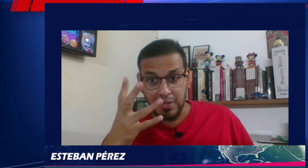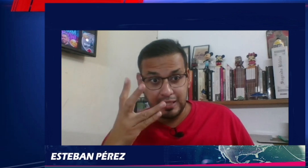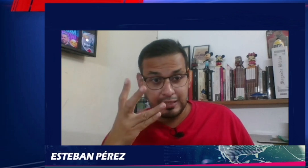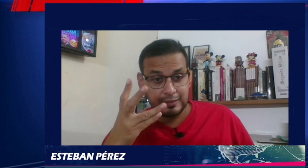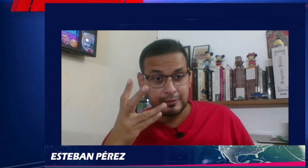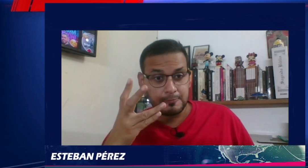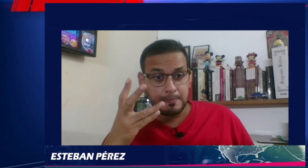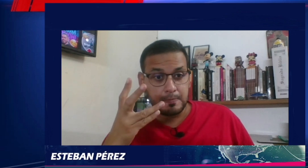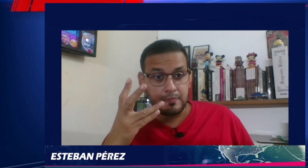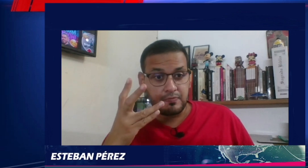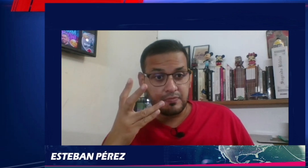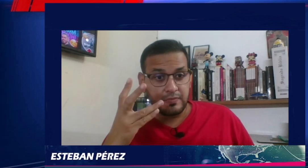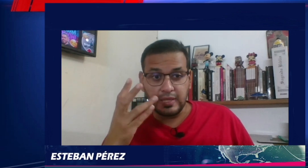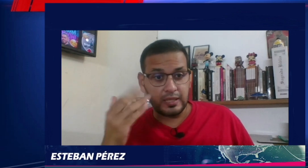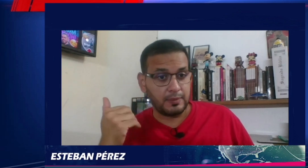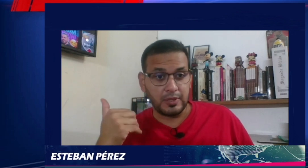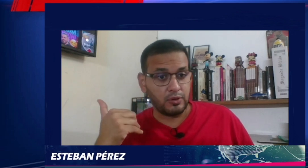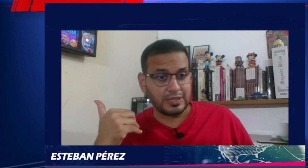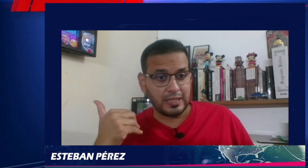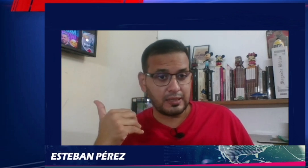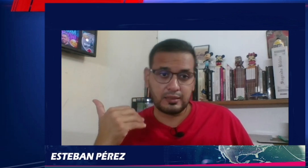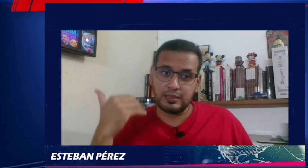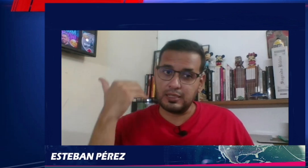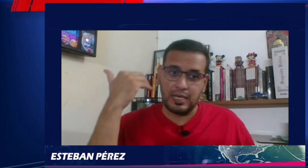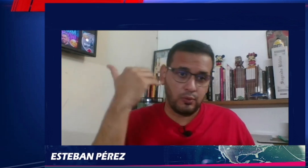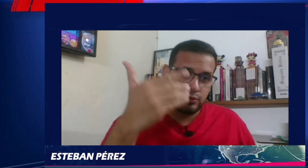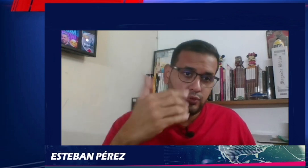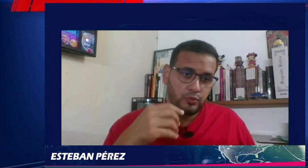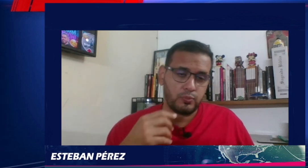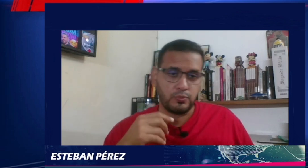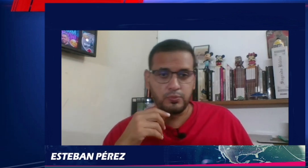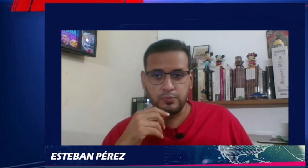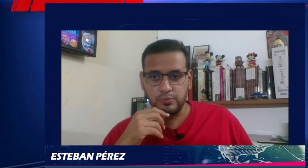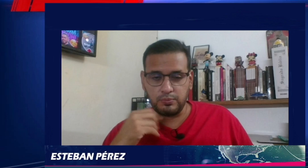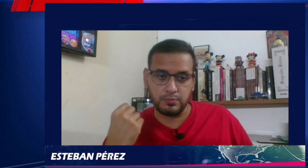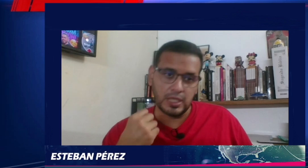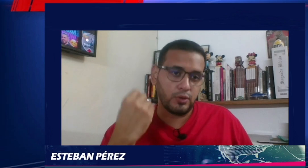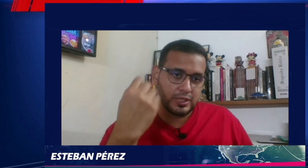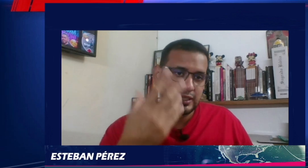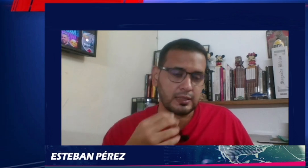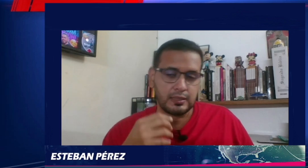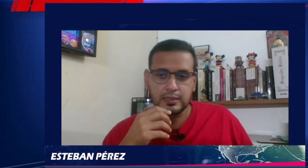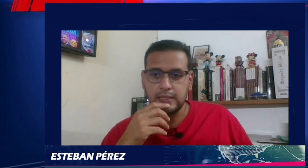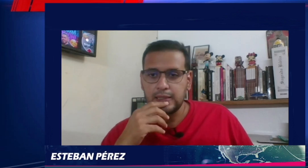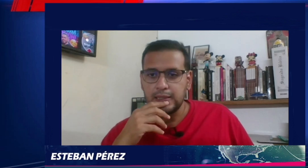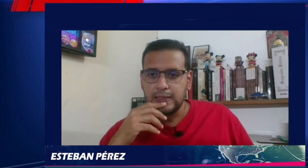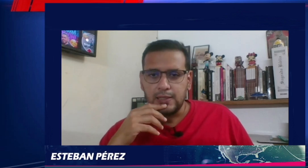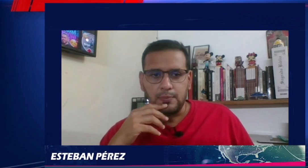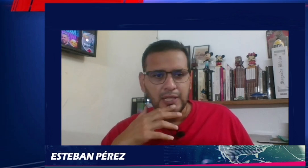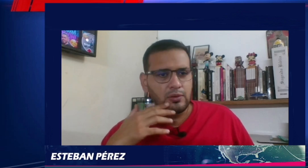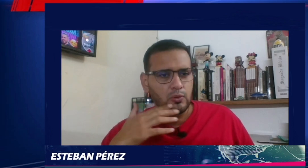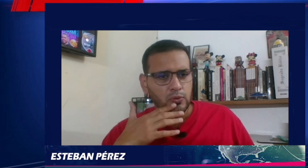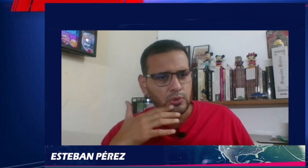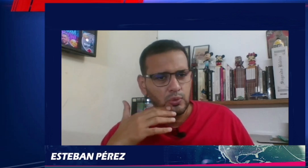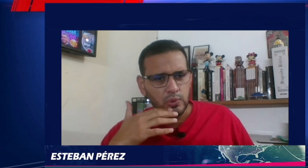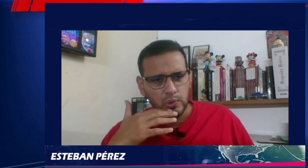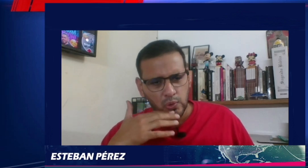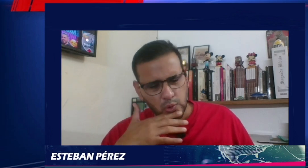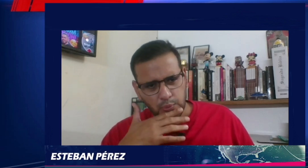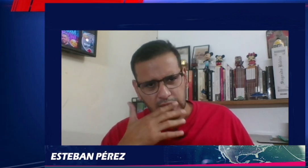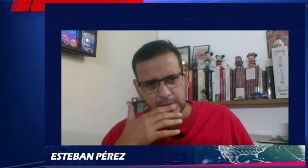en el país de menores de edad y adultos mayores de edad?